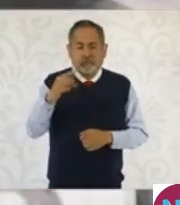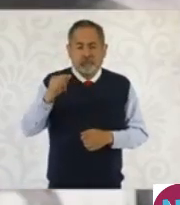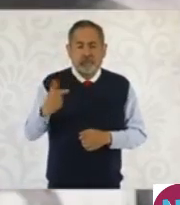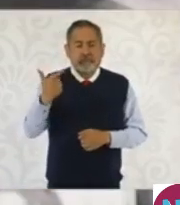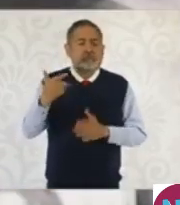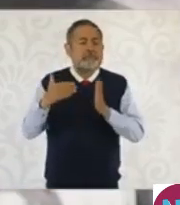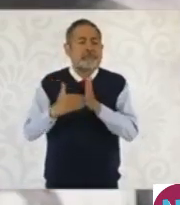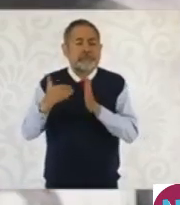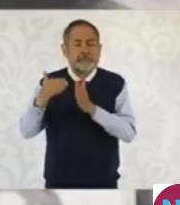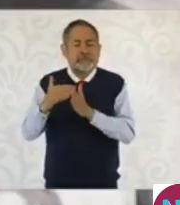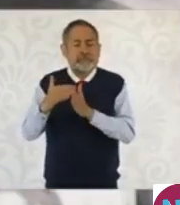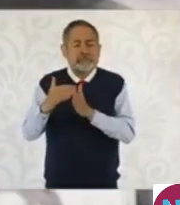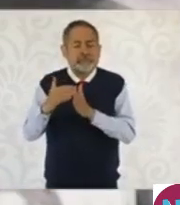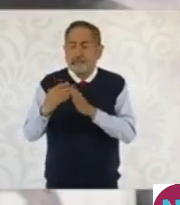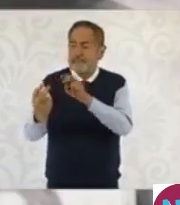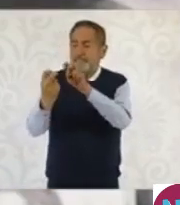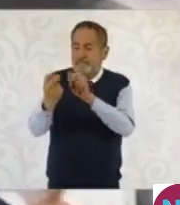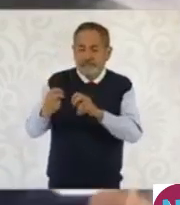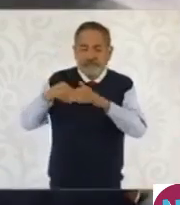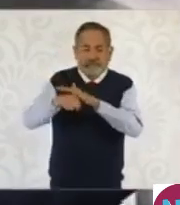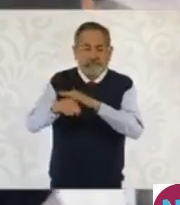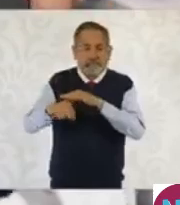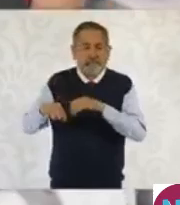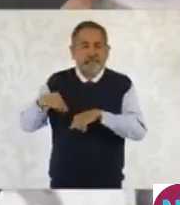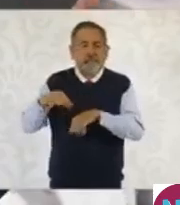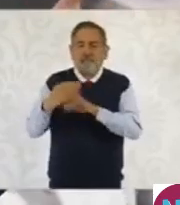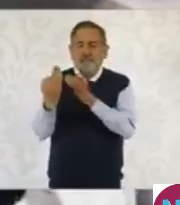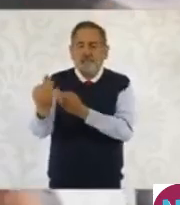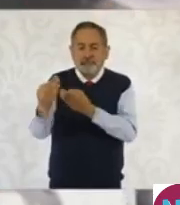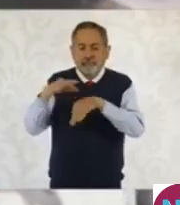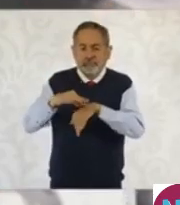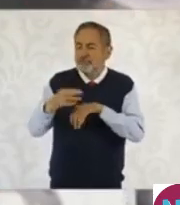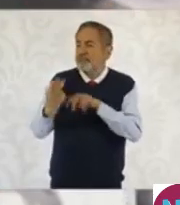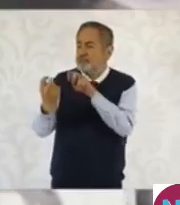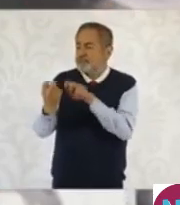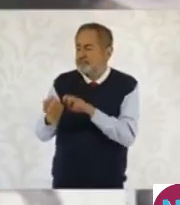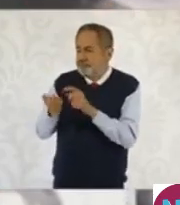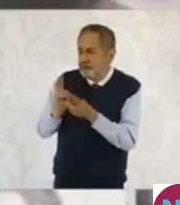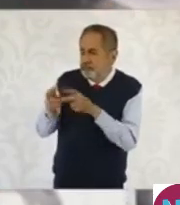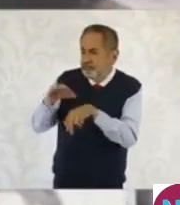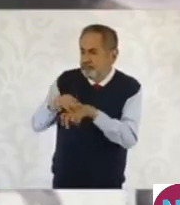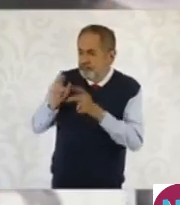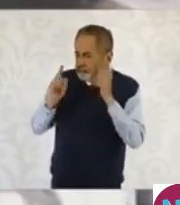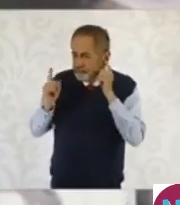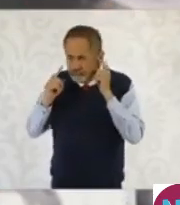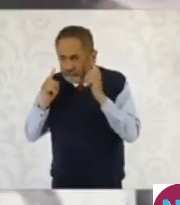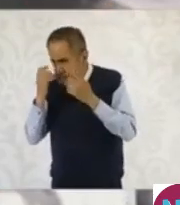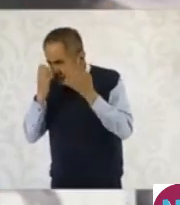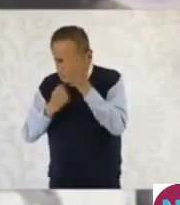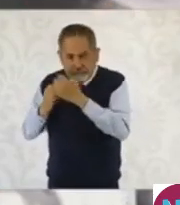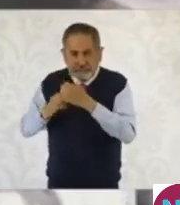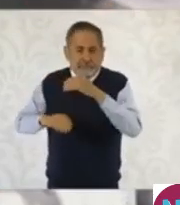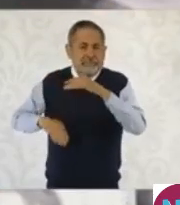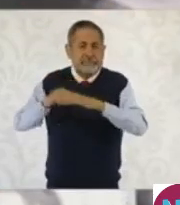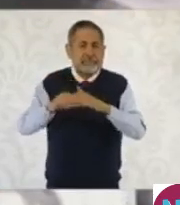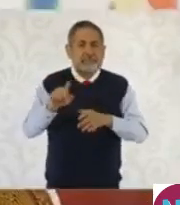millones de consultas de medicina familiar adicionales para llegar a la meta de 100